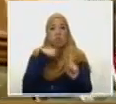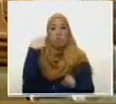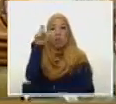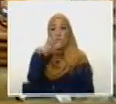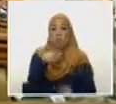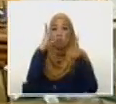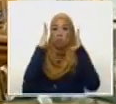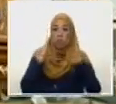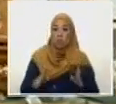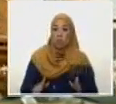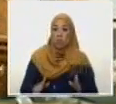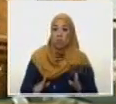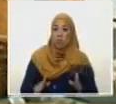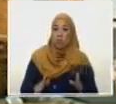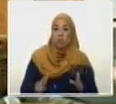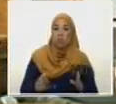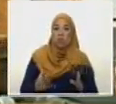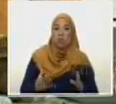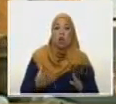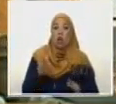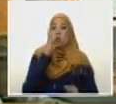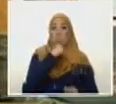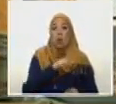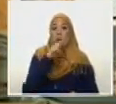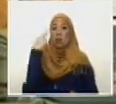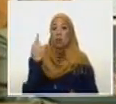Es un gobierno anticristo.